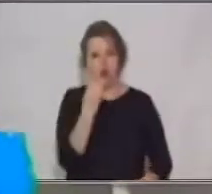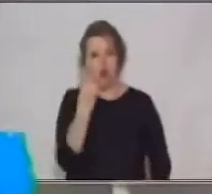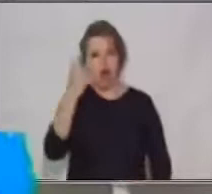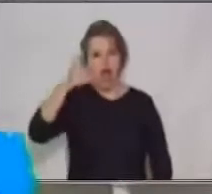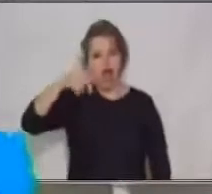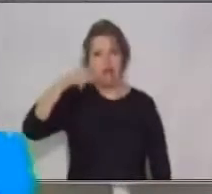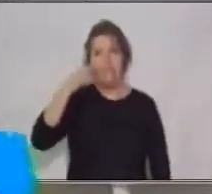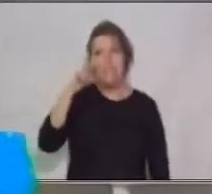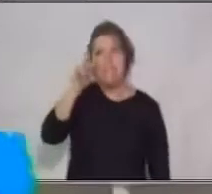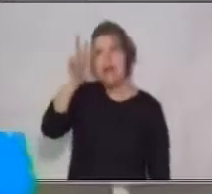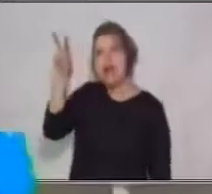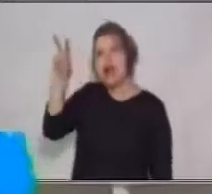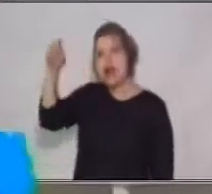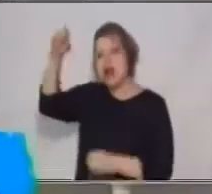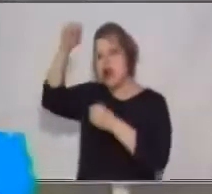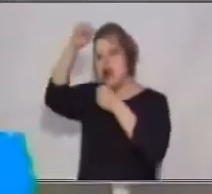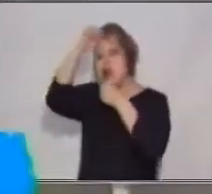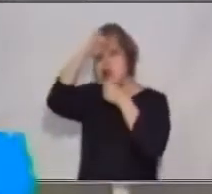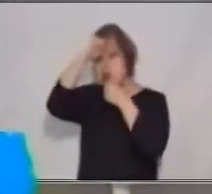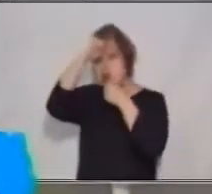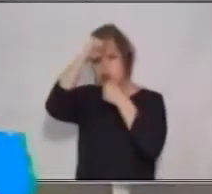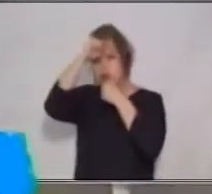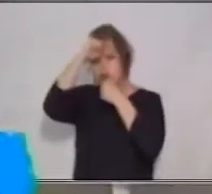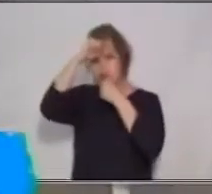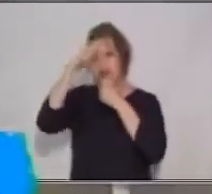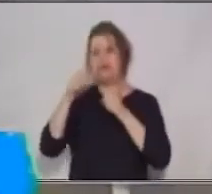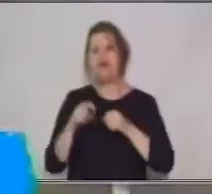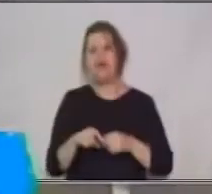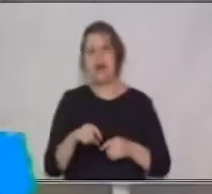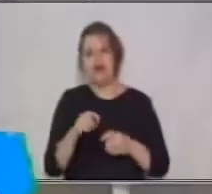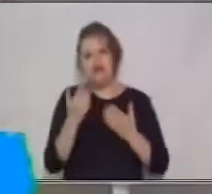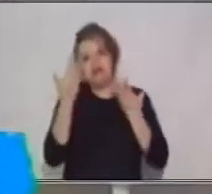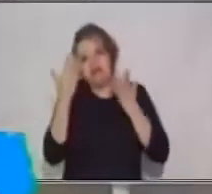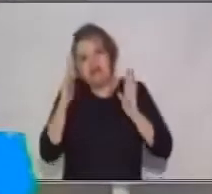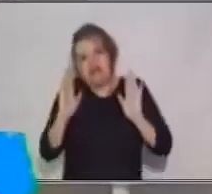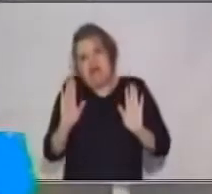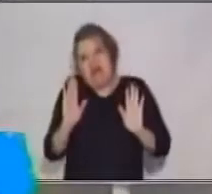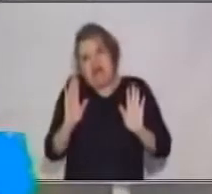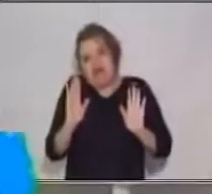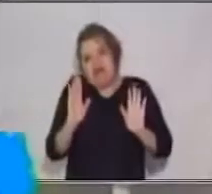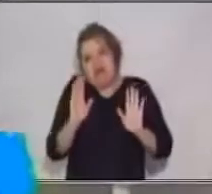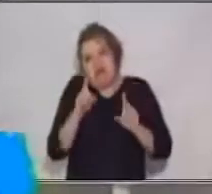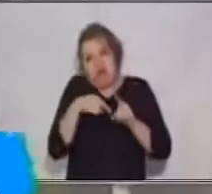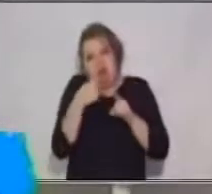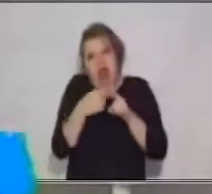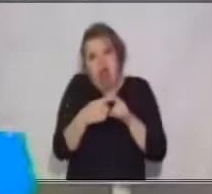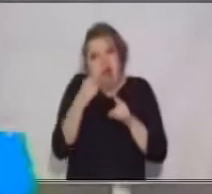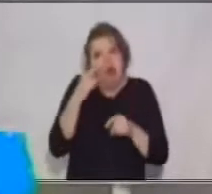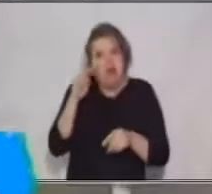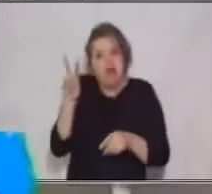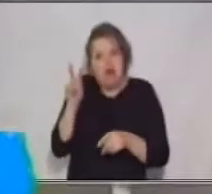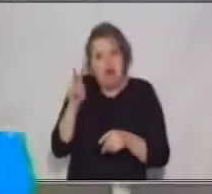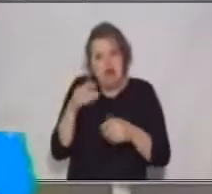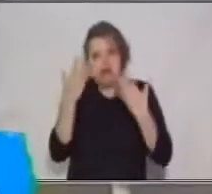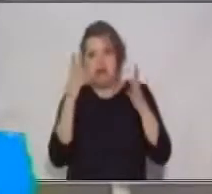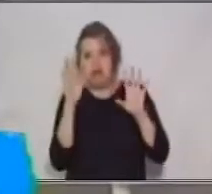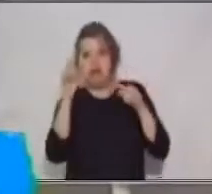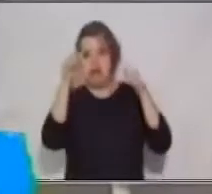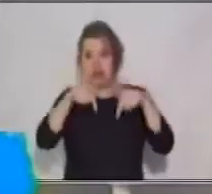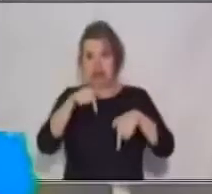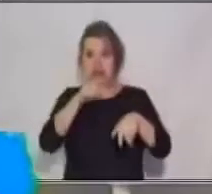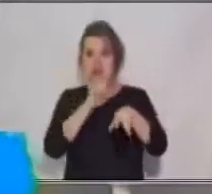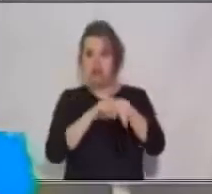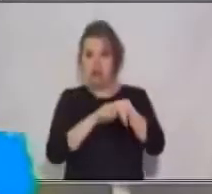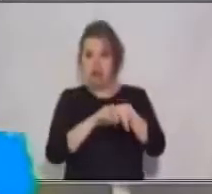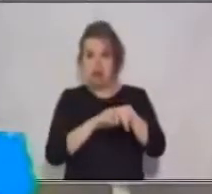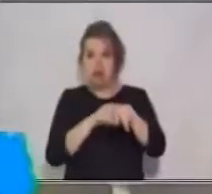contempla, pero no sabemos en qué momento lo está realizando. Si lo está realizando en este momento, lo va a